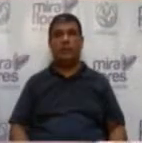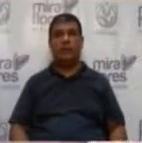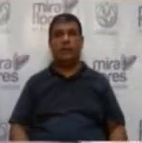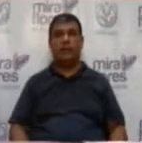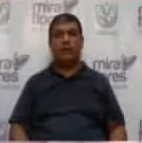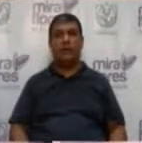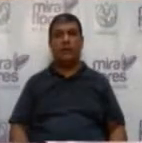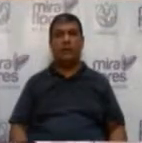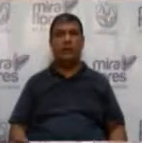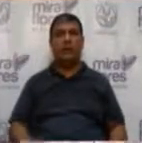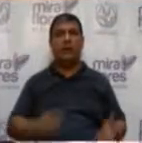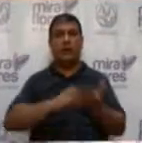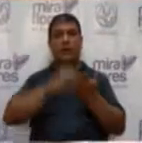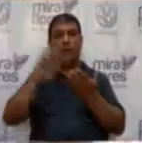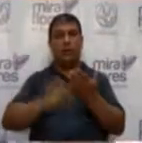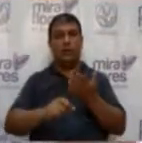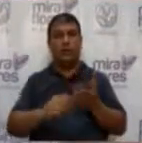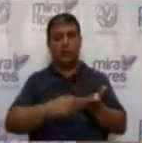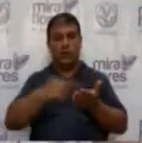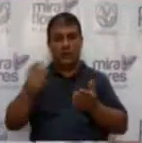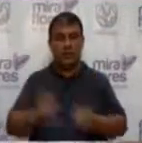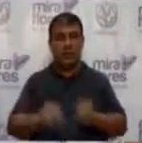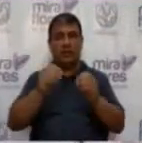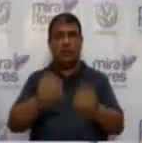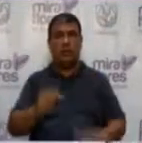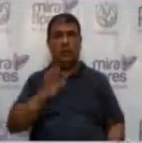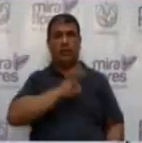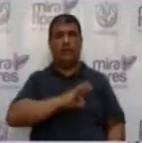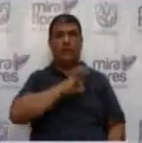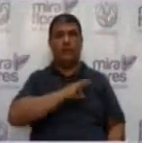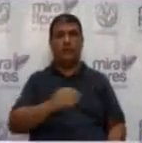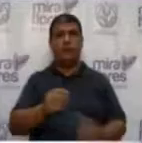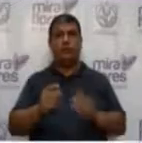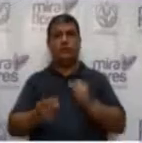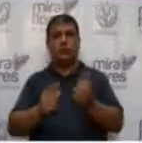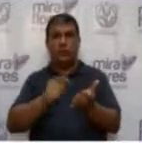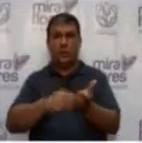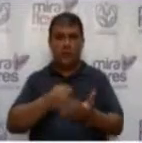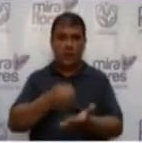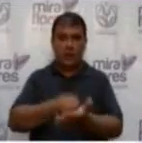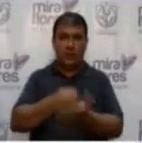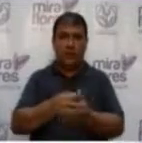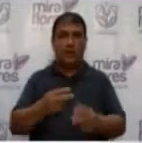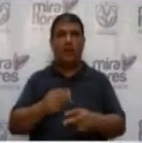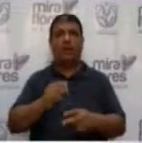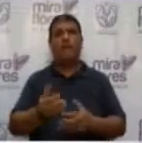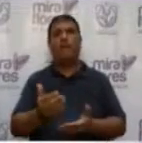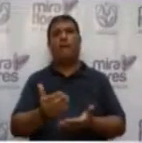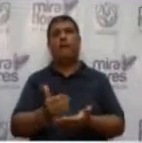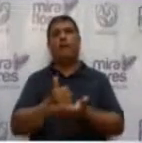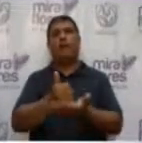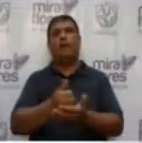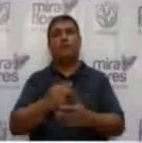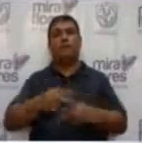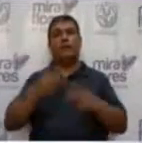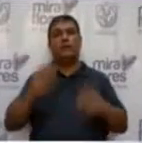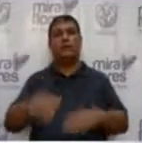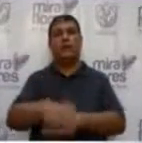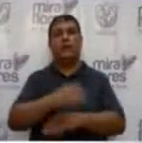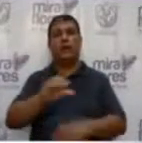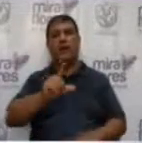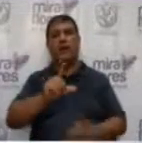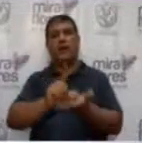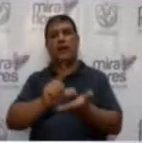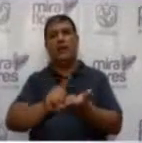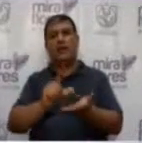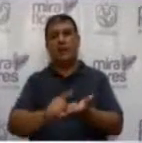Orden del día. Proyecto de ordenanza que establece beneficios tributarios a favor de los vecinos de la calle Lima y avenida Ernesto Díez